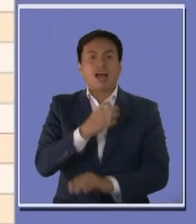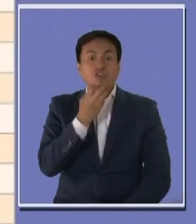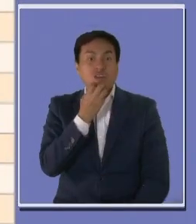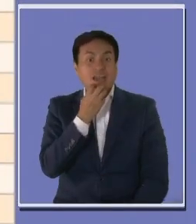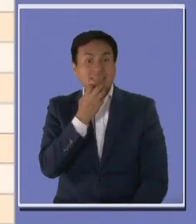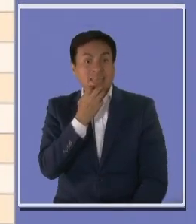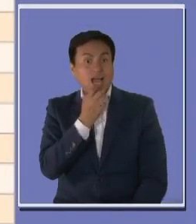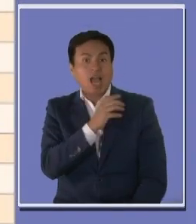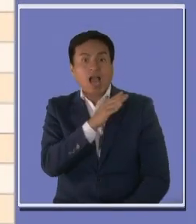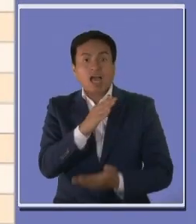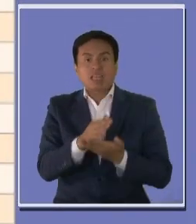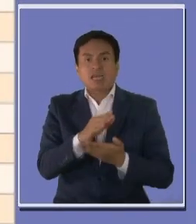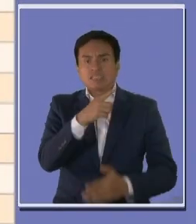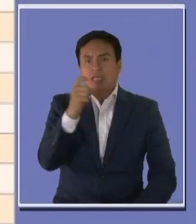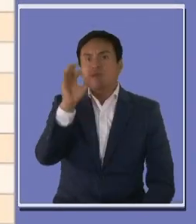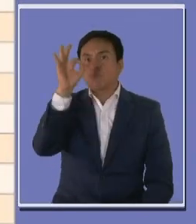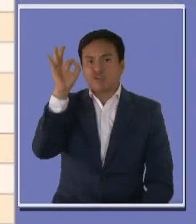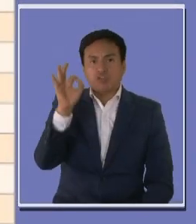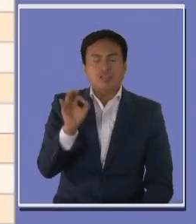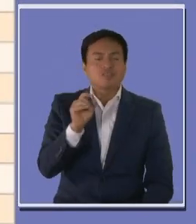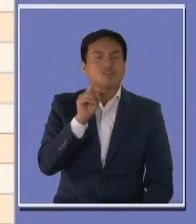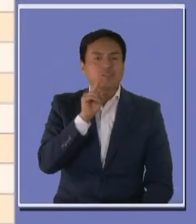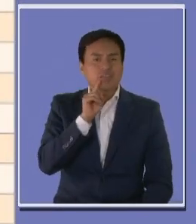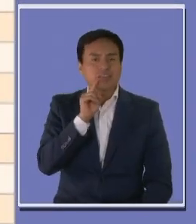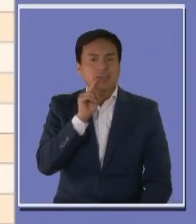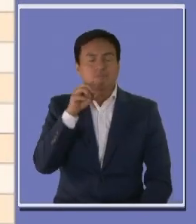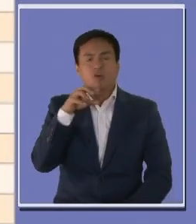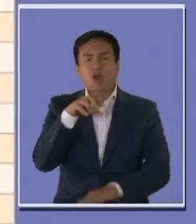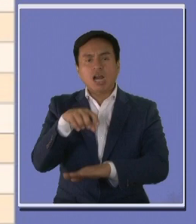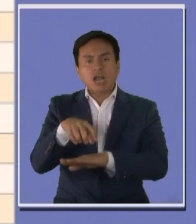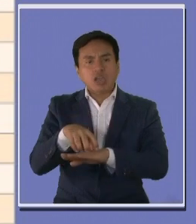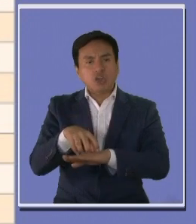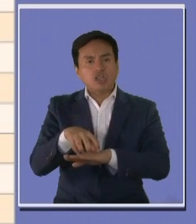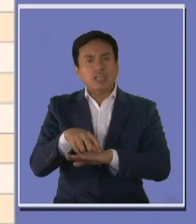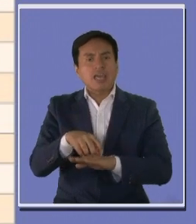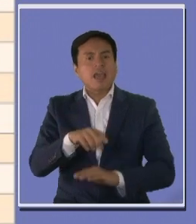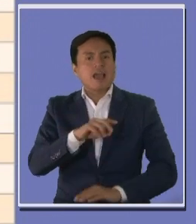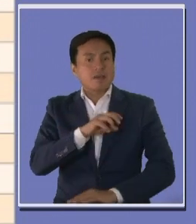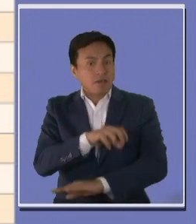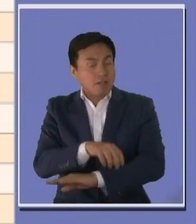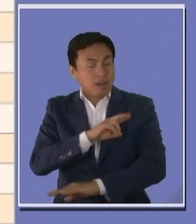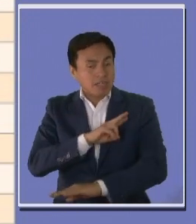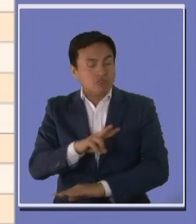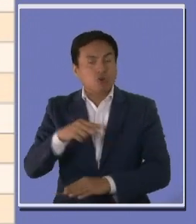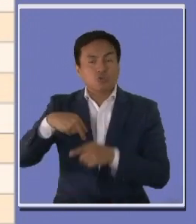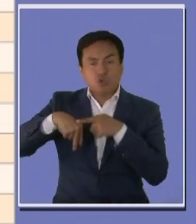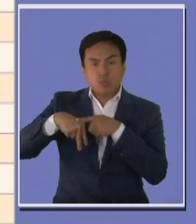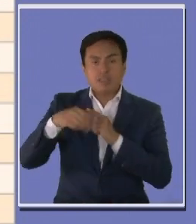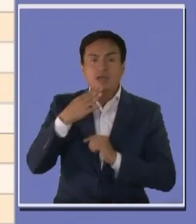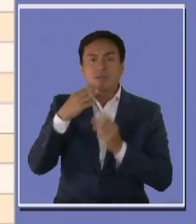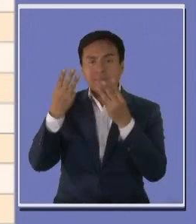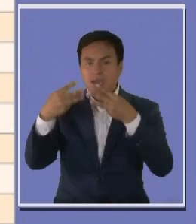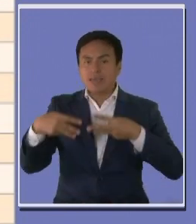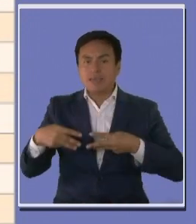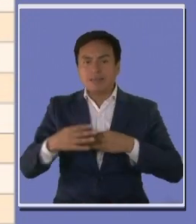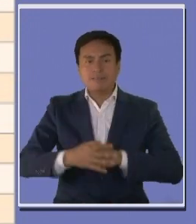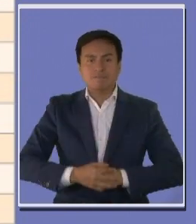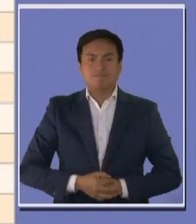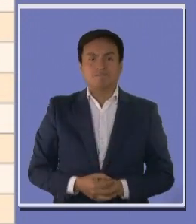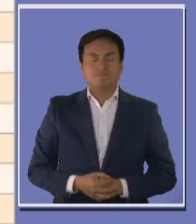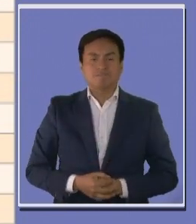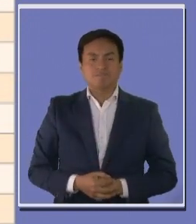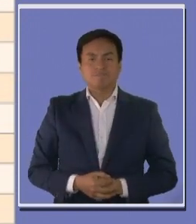antofagasta hasta un 100% en las regiones de Valparaíso de ñuble y de Magallanes